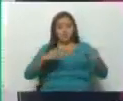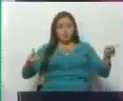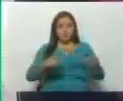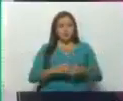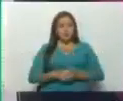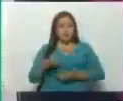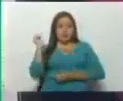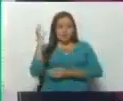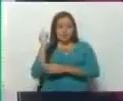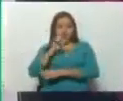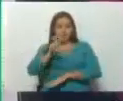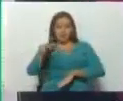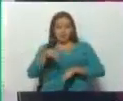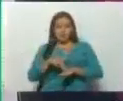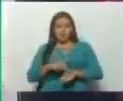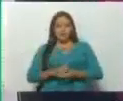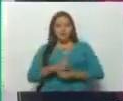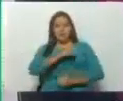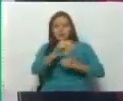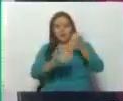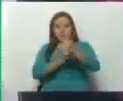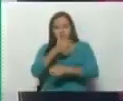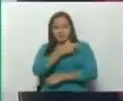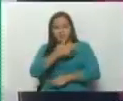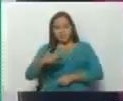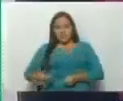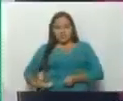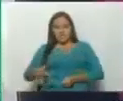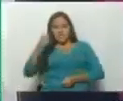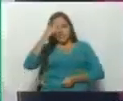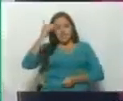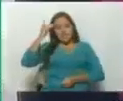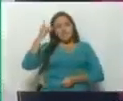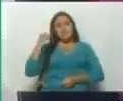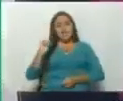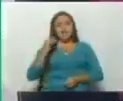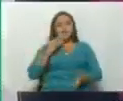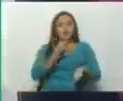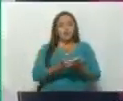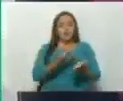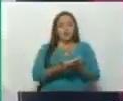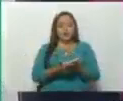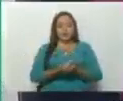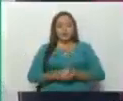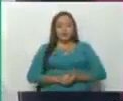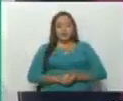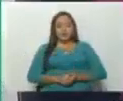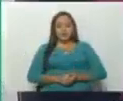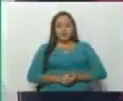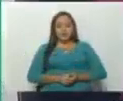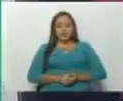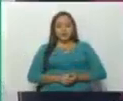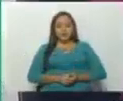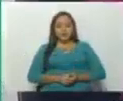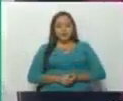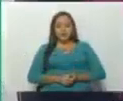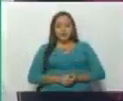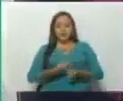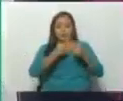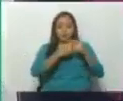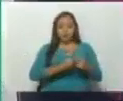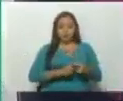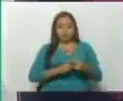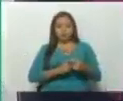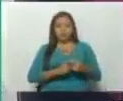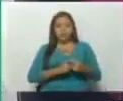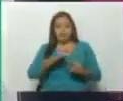precisamente en la Asamblea Nacional la vicepresidenta Delcy Rodríguez planteó, bueno, una cantidad, el presupuesto anual de la Nación para el